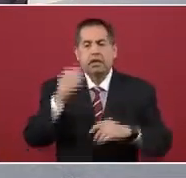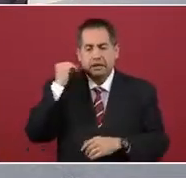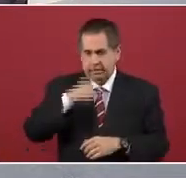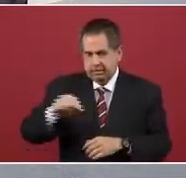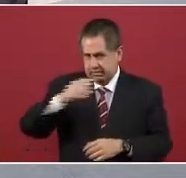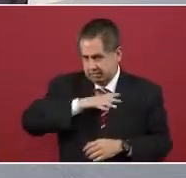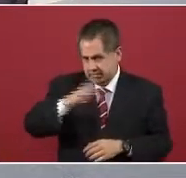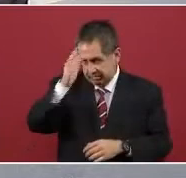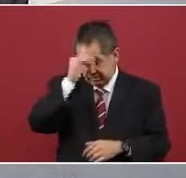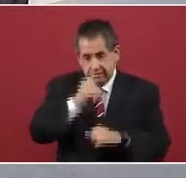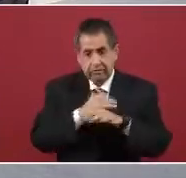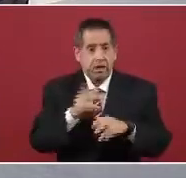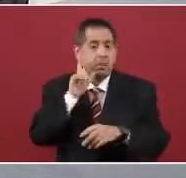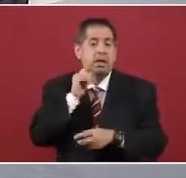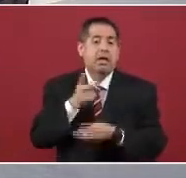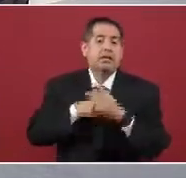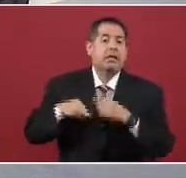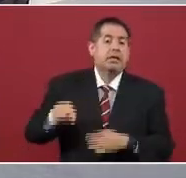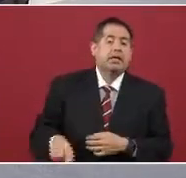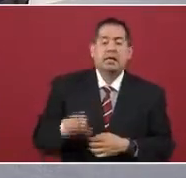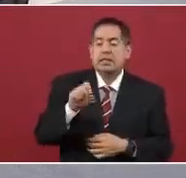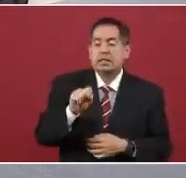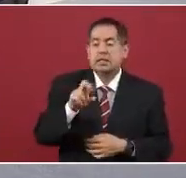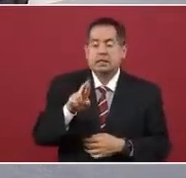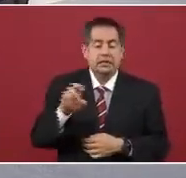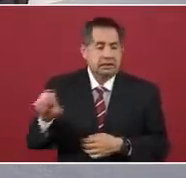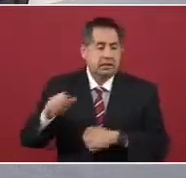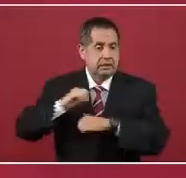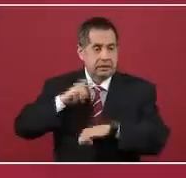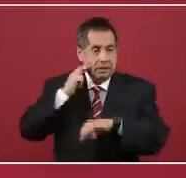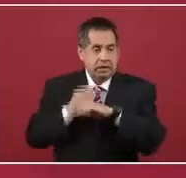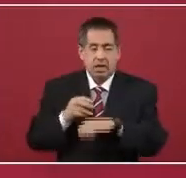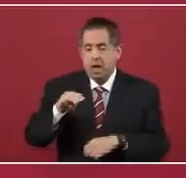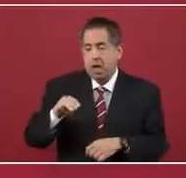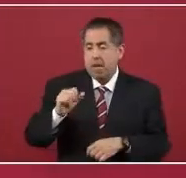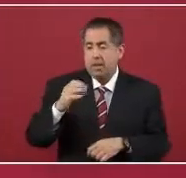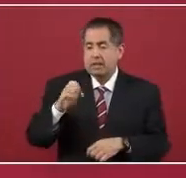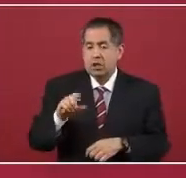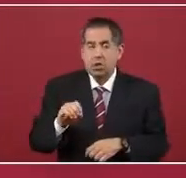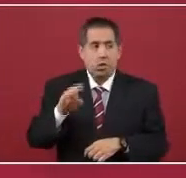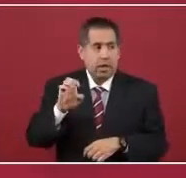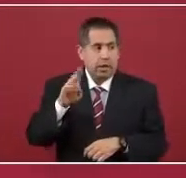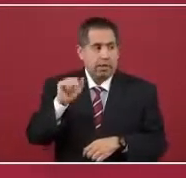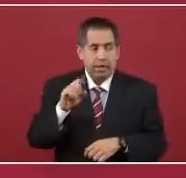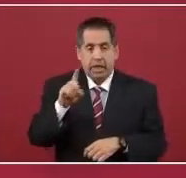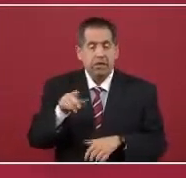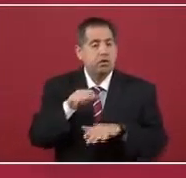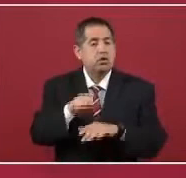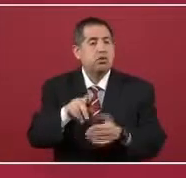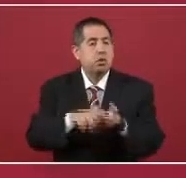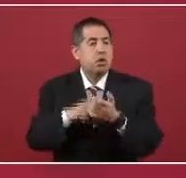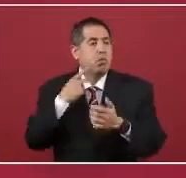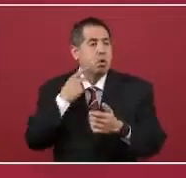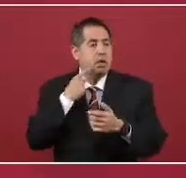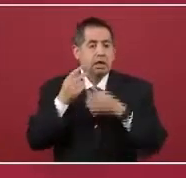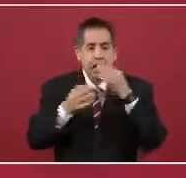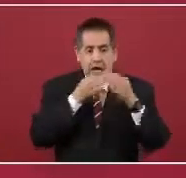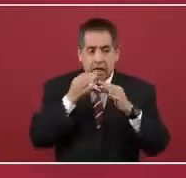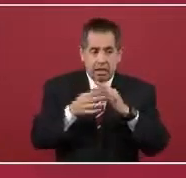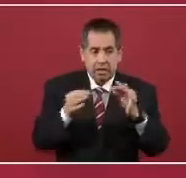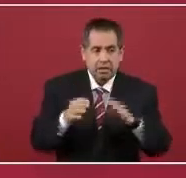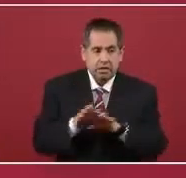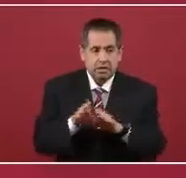acordamos, el secretario de Relaciones Exteriores, Marcelo Ebrard, sobre la política